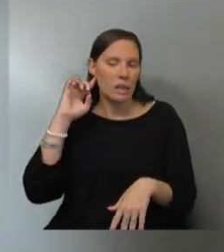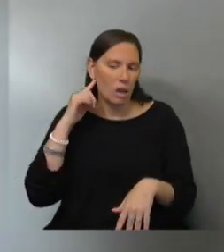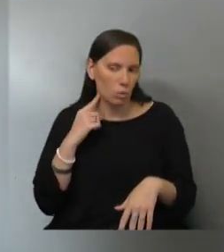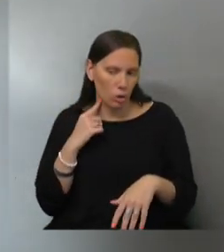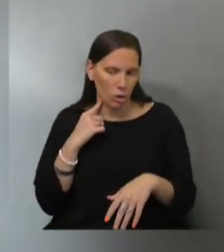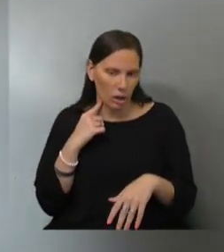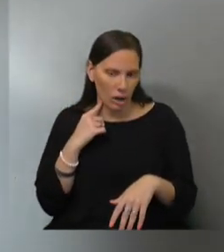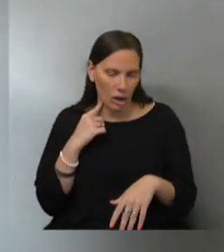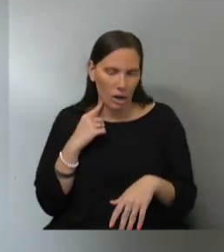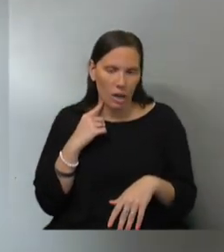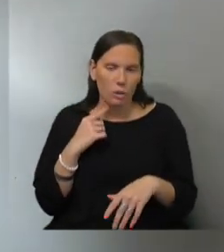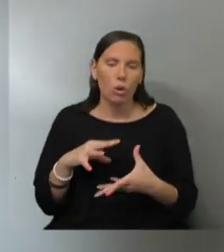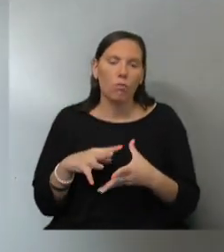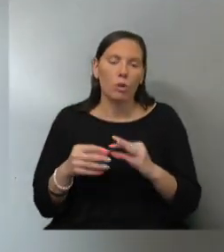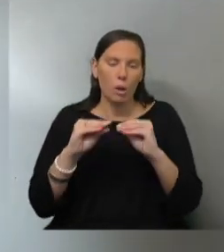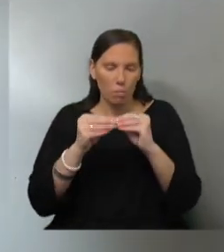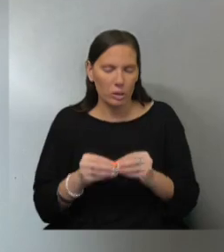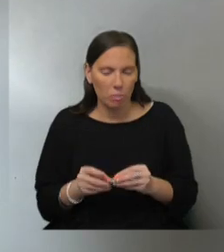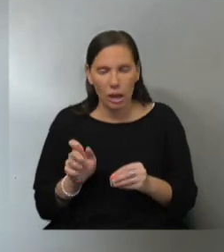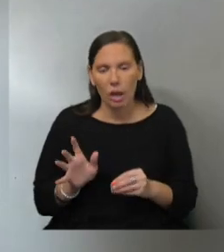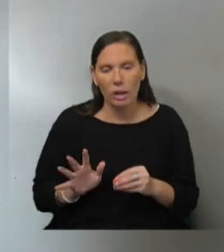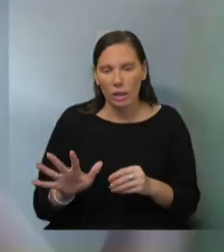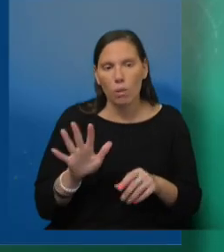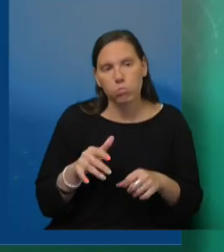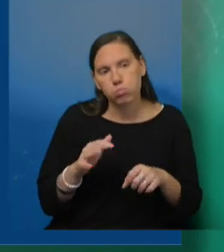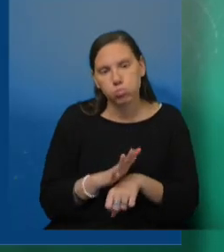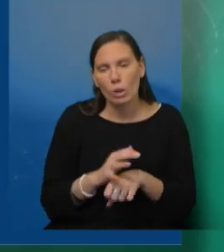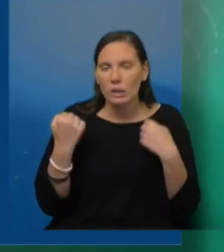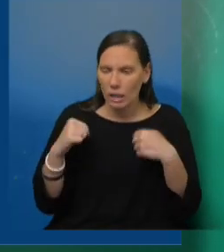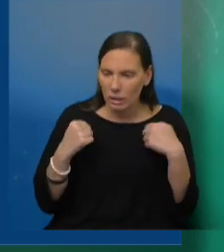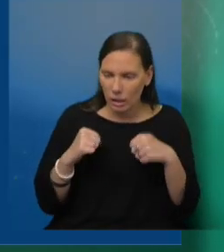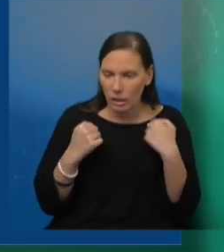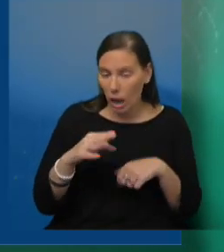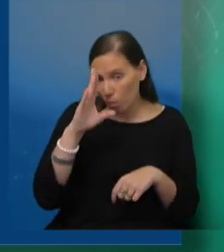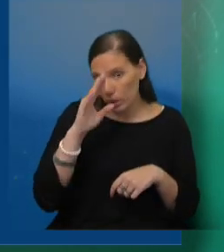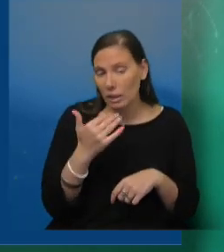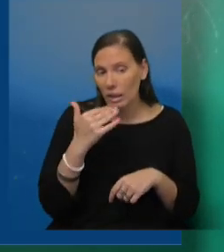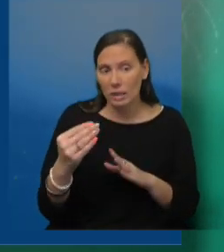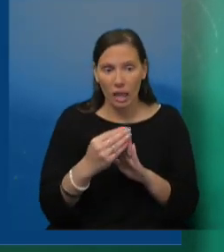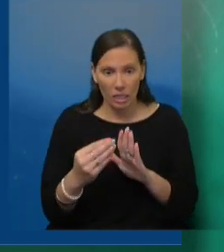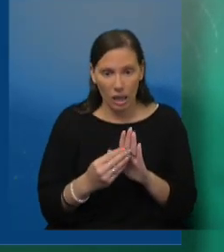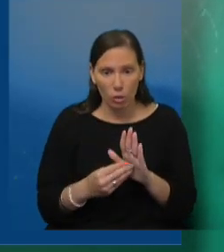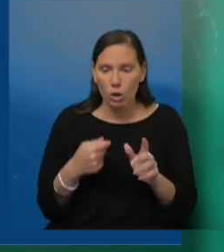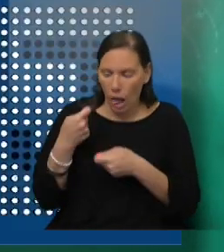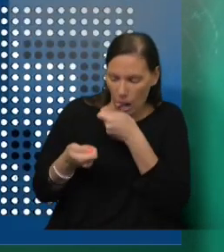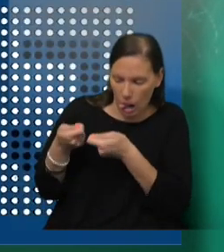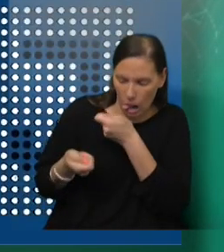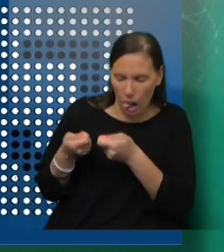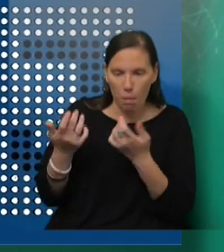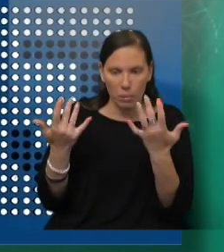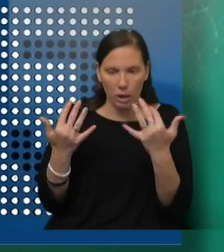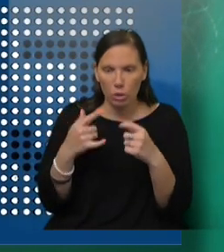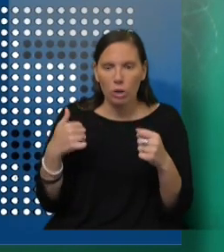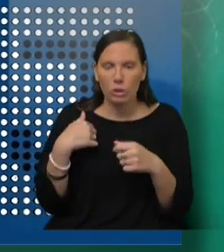modelos matemáticos que tienen como característica que se entrenan aprenden a partir de los datos digamos que nadie las programa a mano sino que